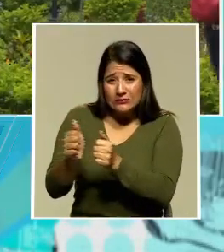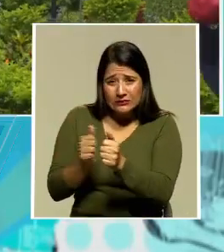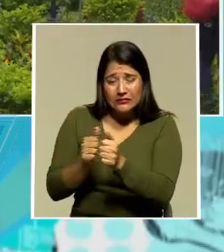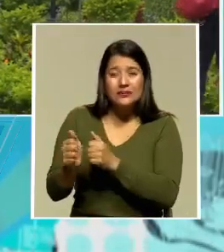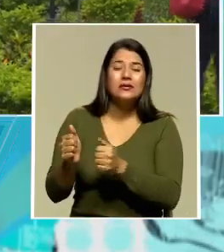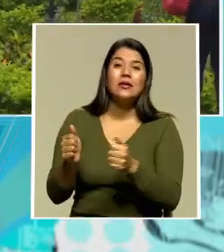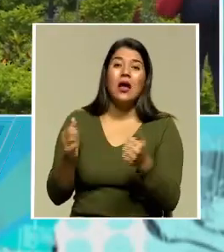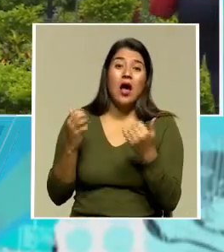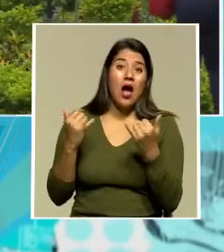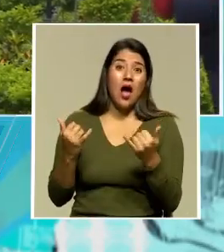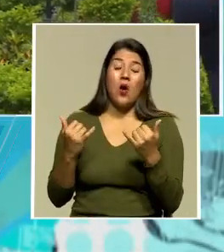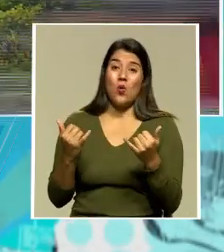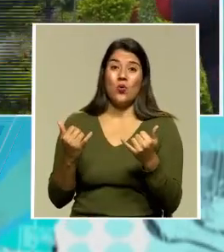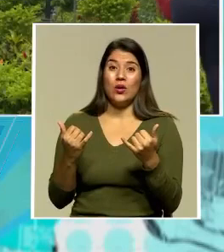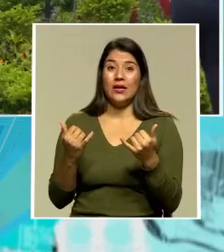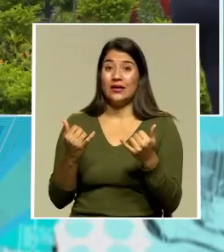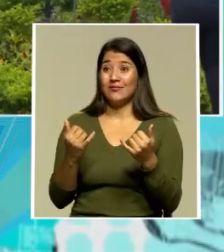esta